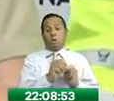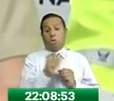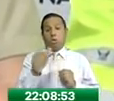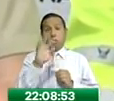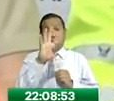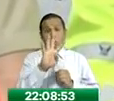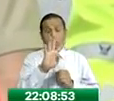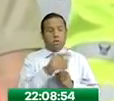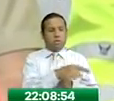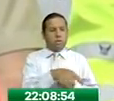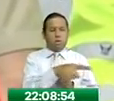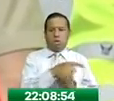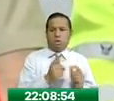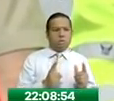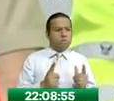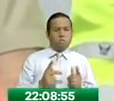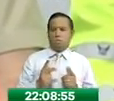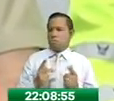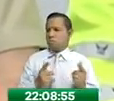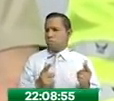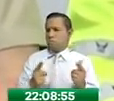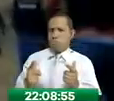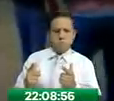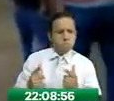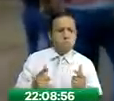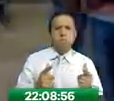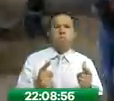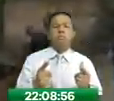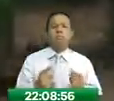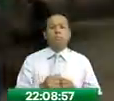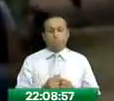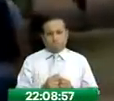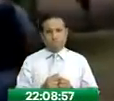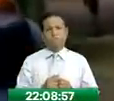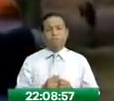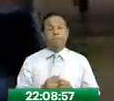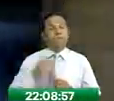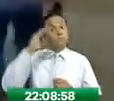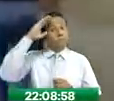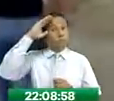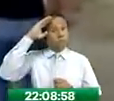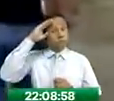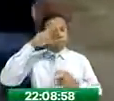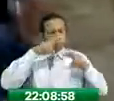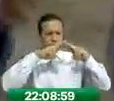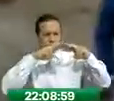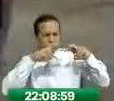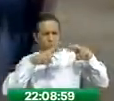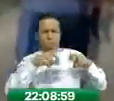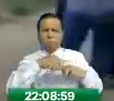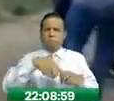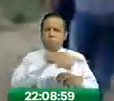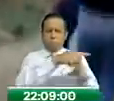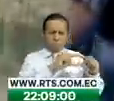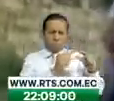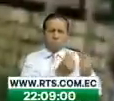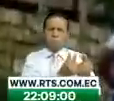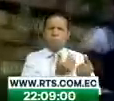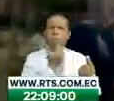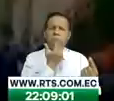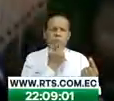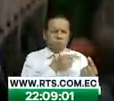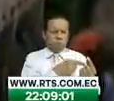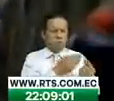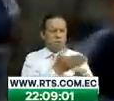el armamento dando custodia a este domicilio. La policía está investigando si esta organización tiene vínculos con hechos